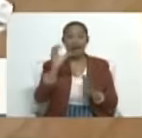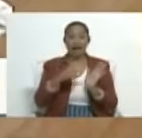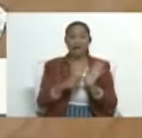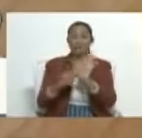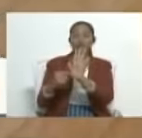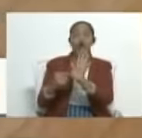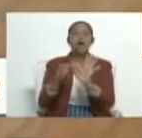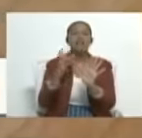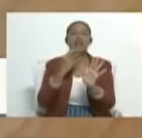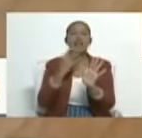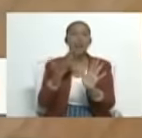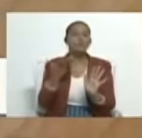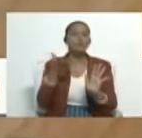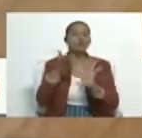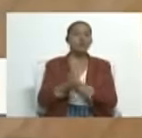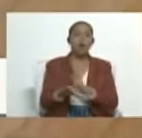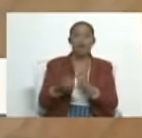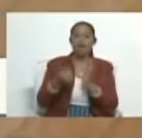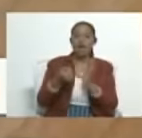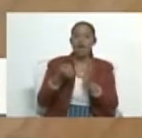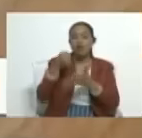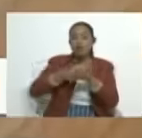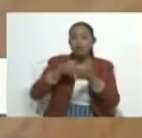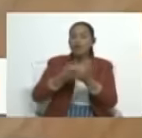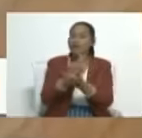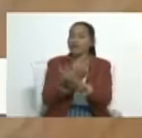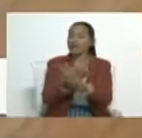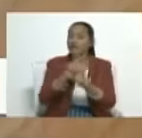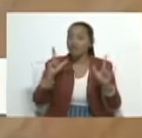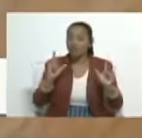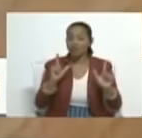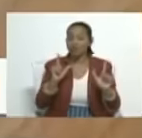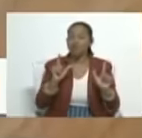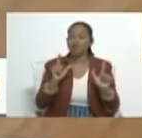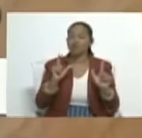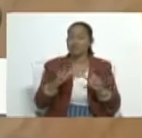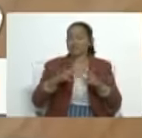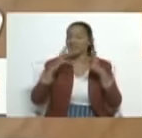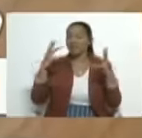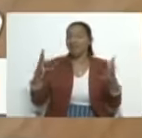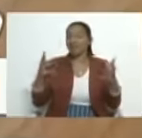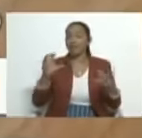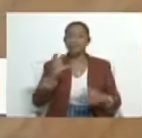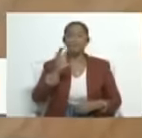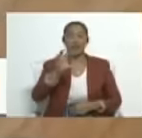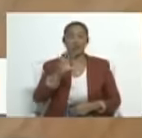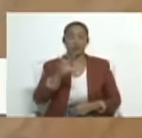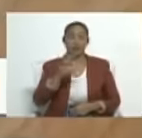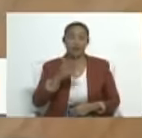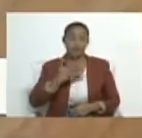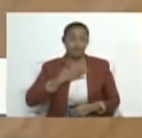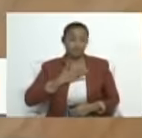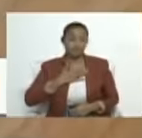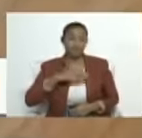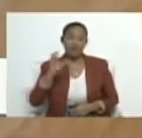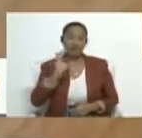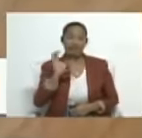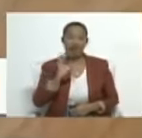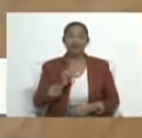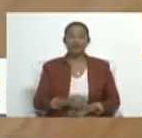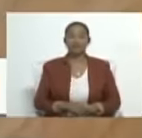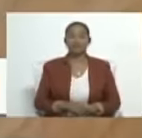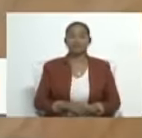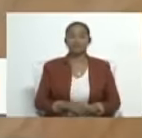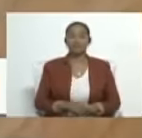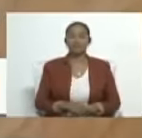dio el ejemplo para la libertad de la patria grande, justamente nuestra Caracas. Y el pueblo venezolano